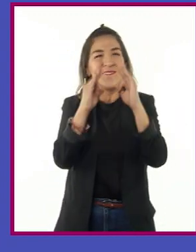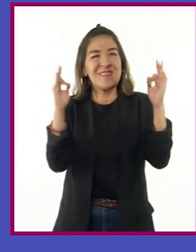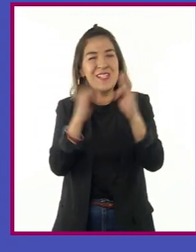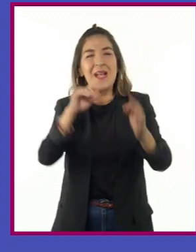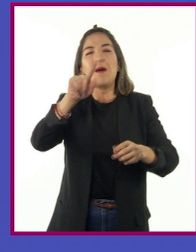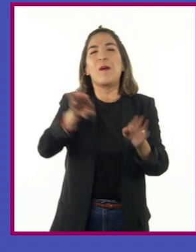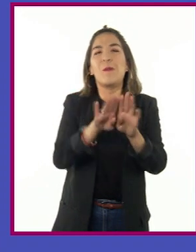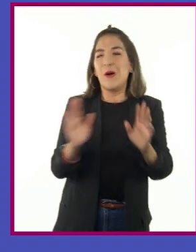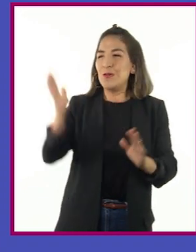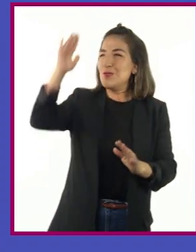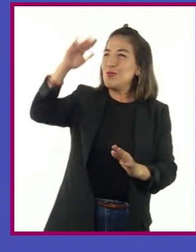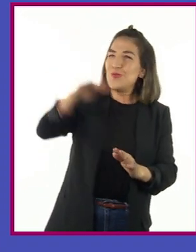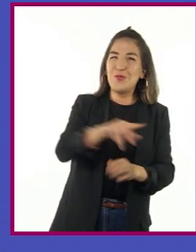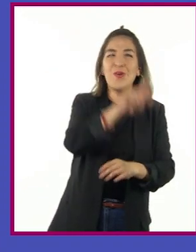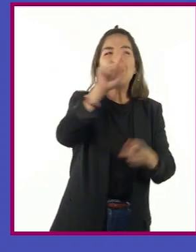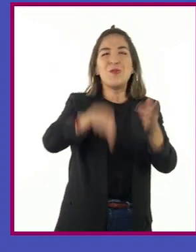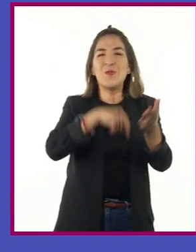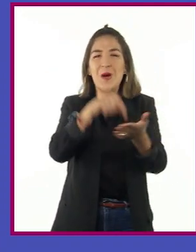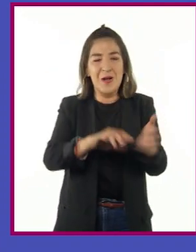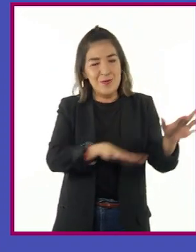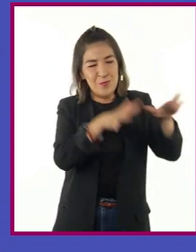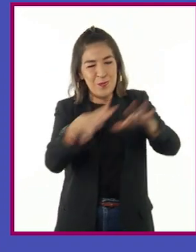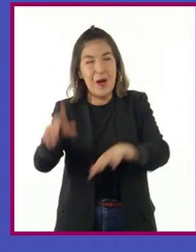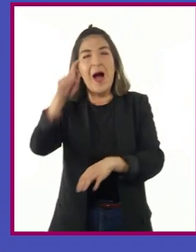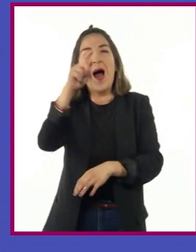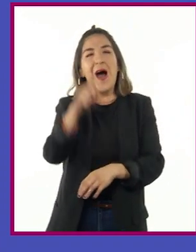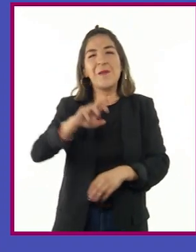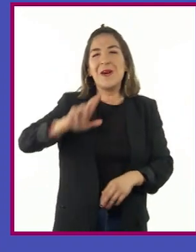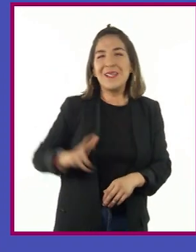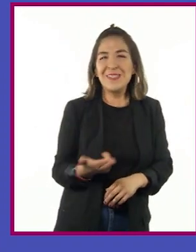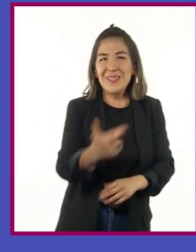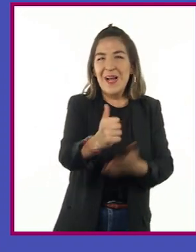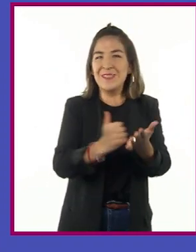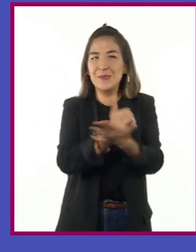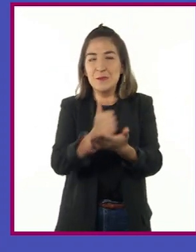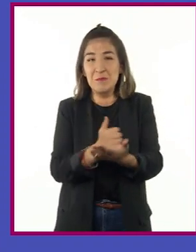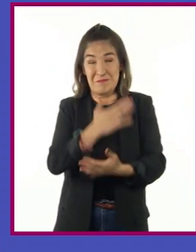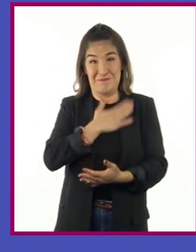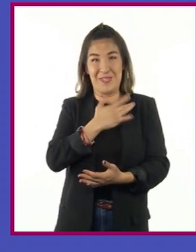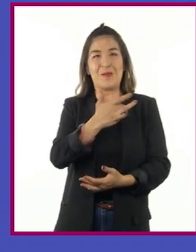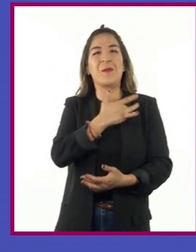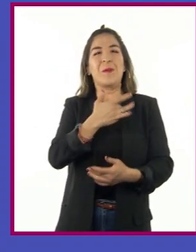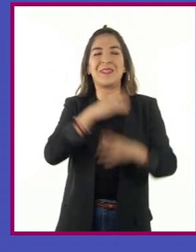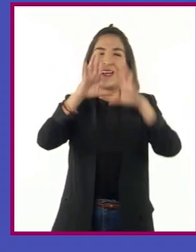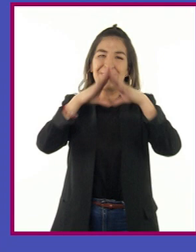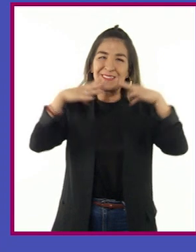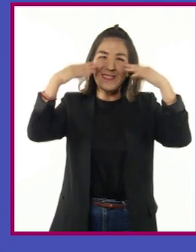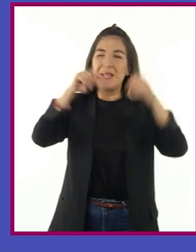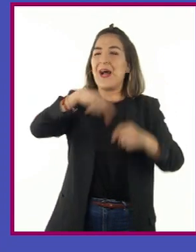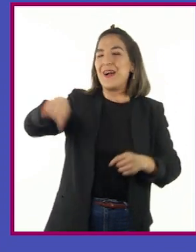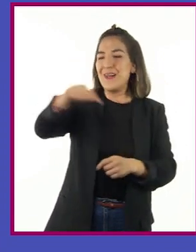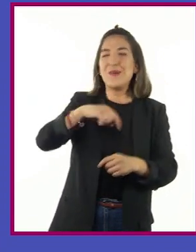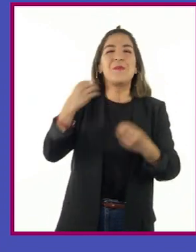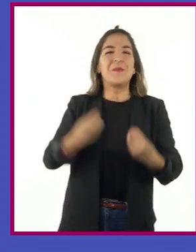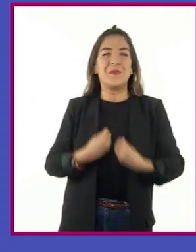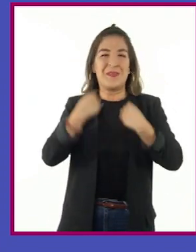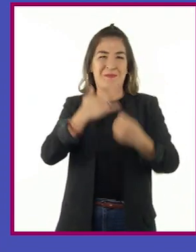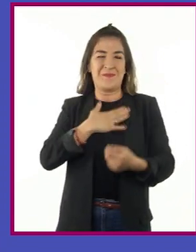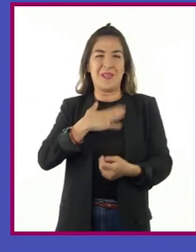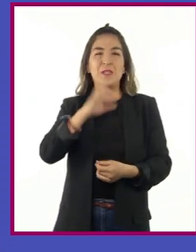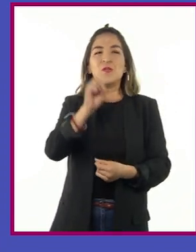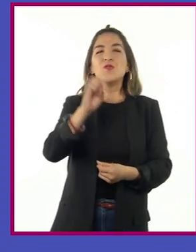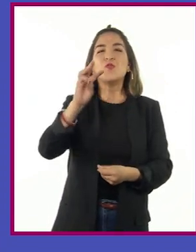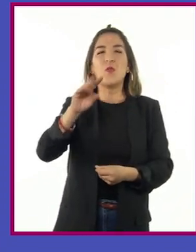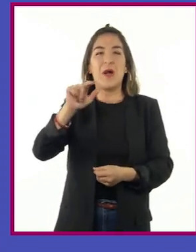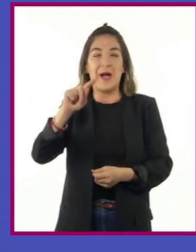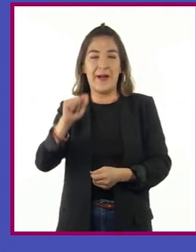ondulantes y ríos de fresca agua azul. Y mi corazón sonríe cuando recuerda a la gente de Swat. Con